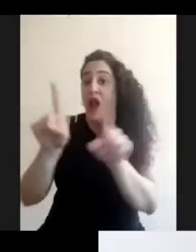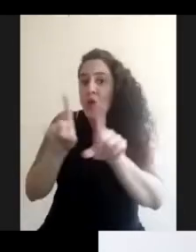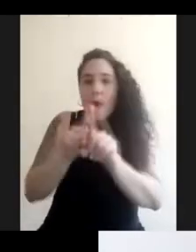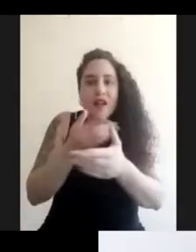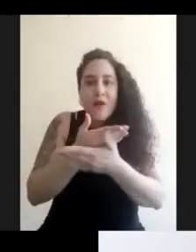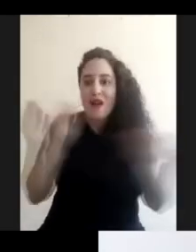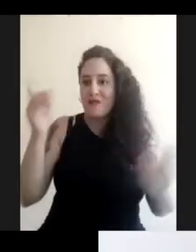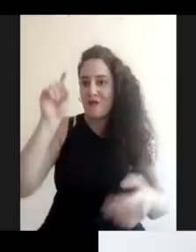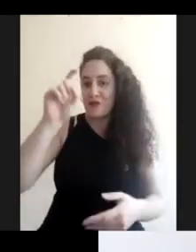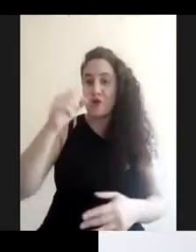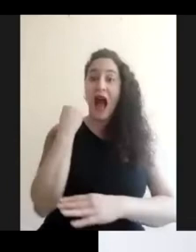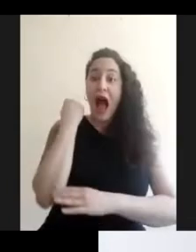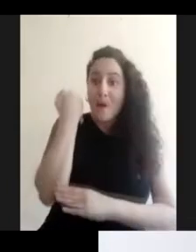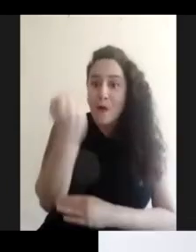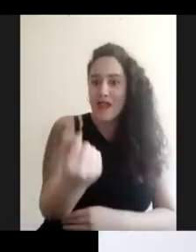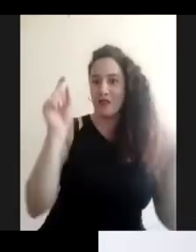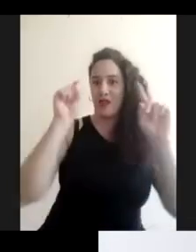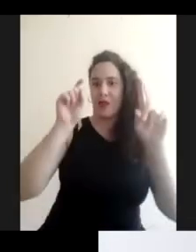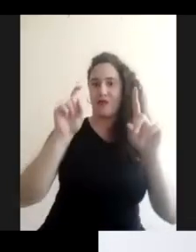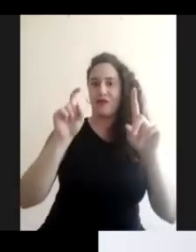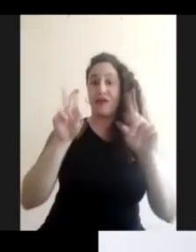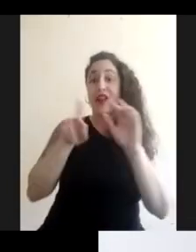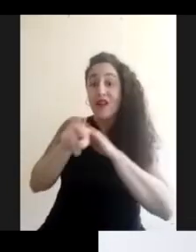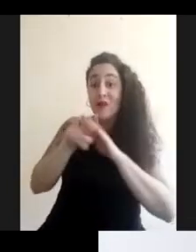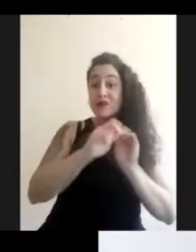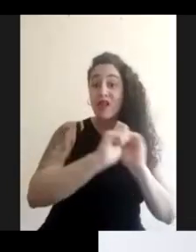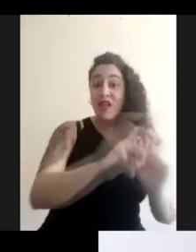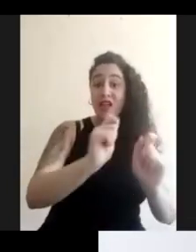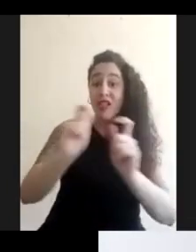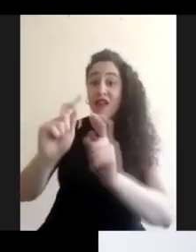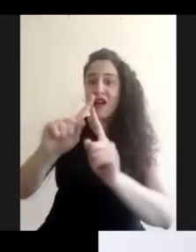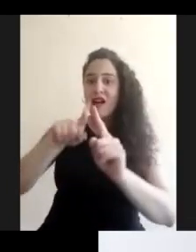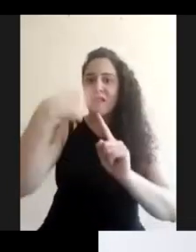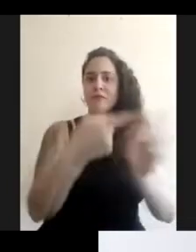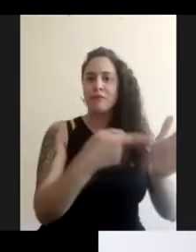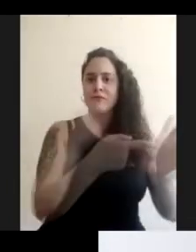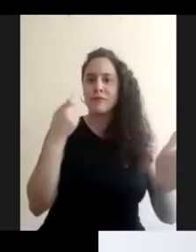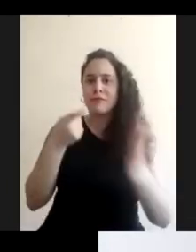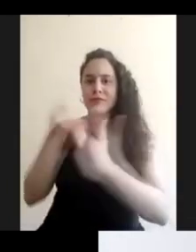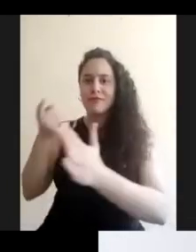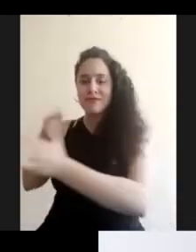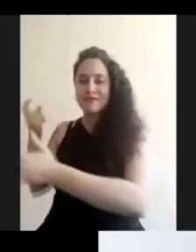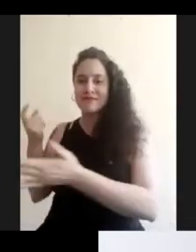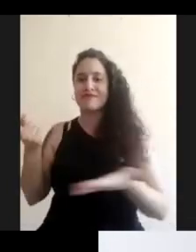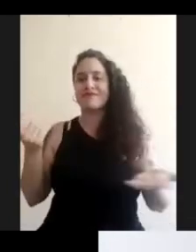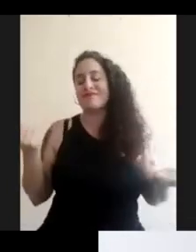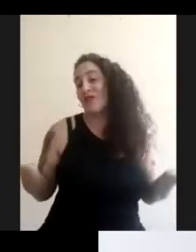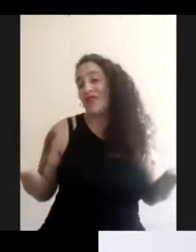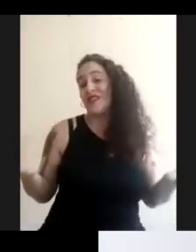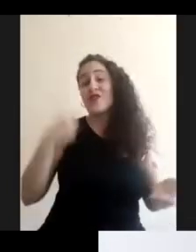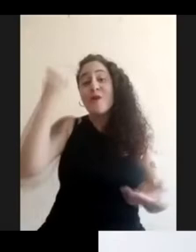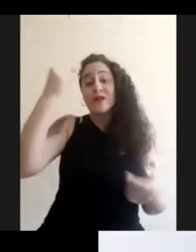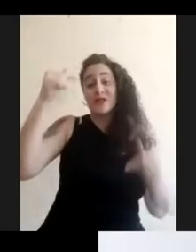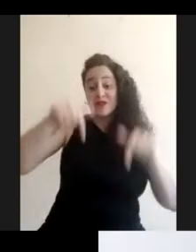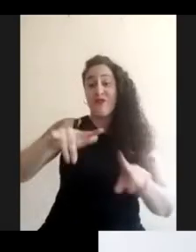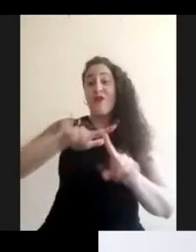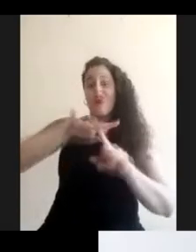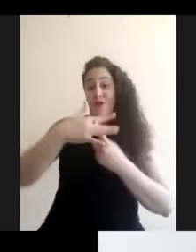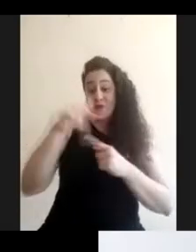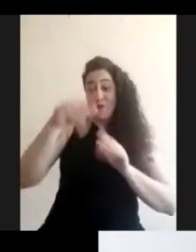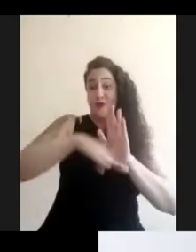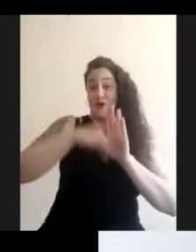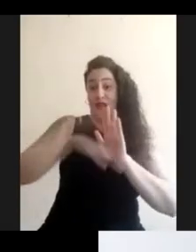esa educación, le quitan los recursos. Entonces, bueno, yo creo que aquí en Onda Barricada somos un espacio